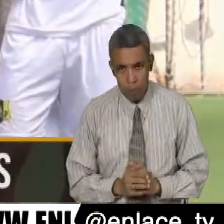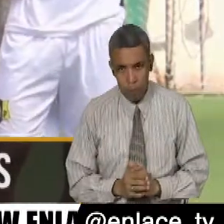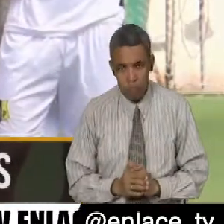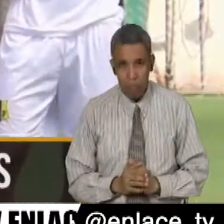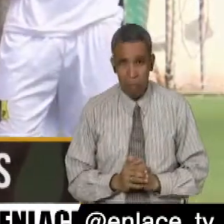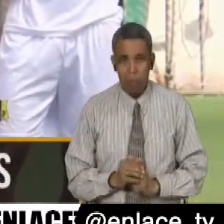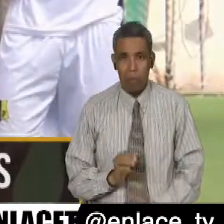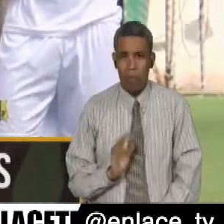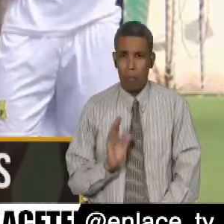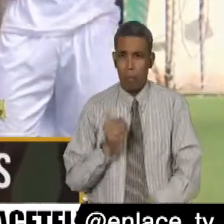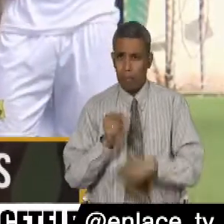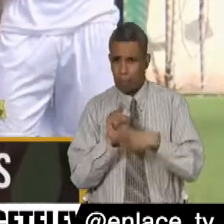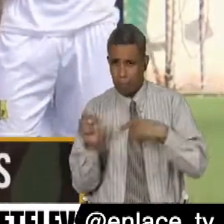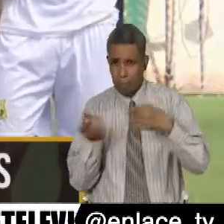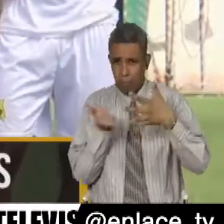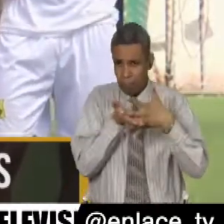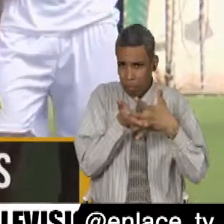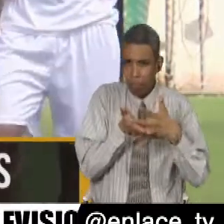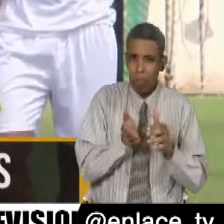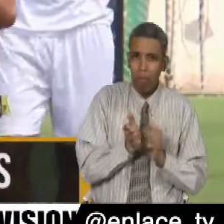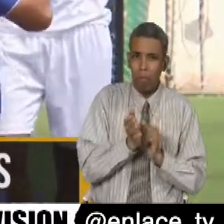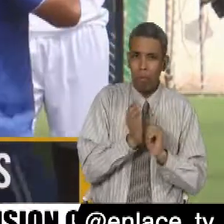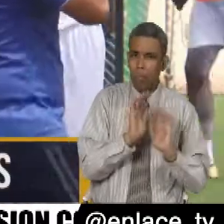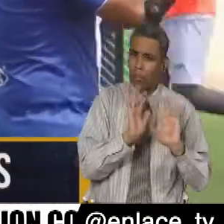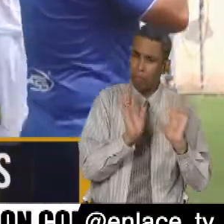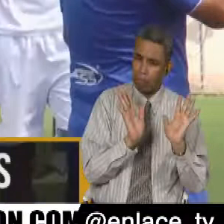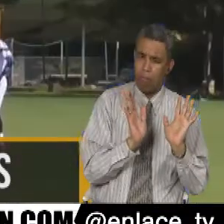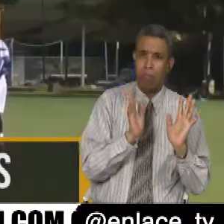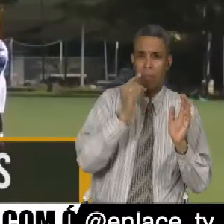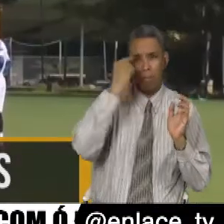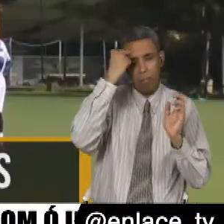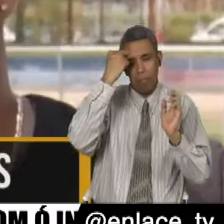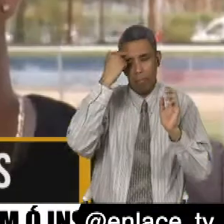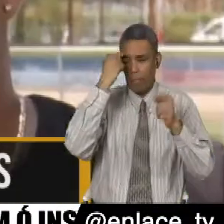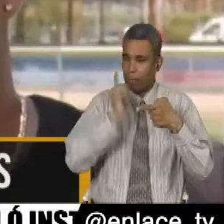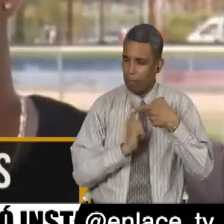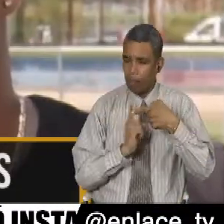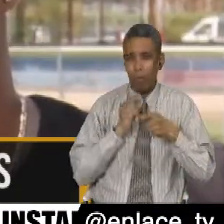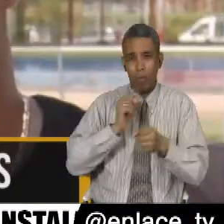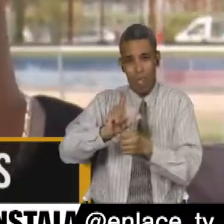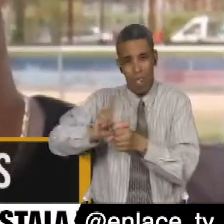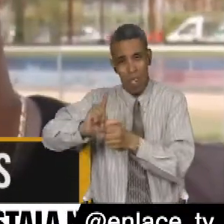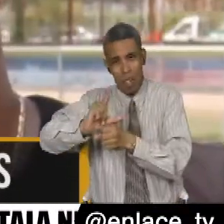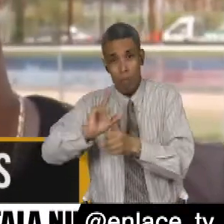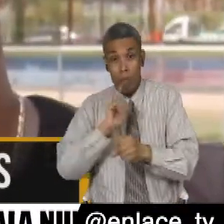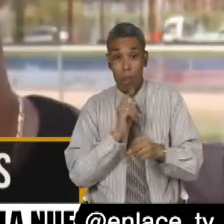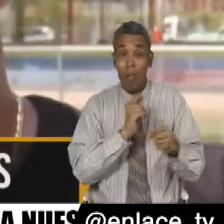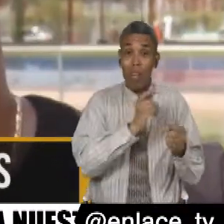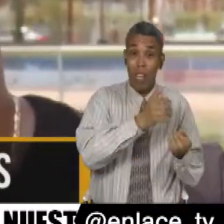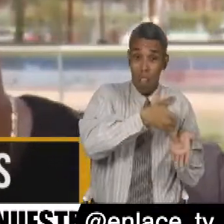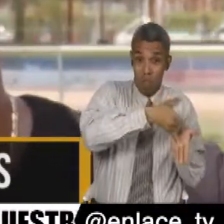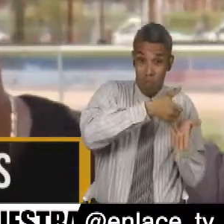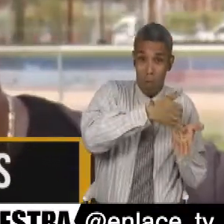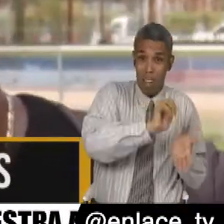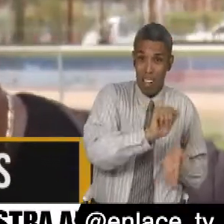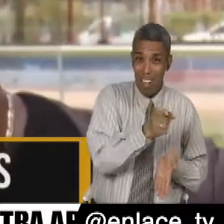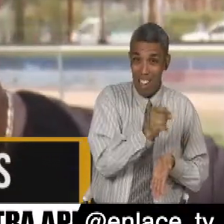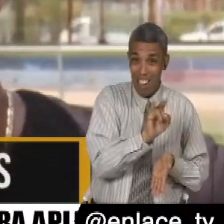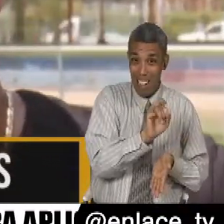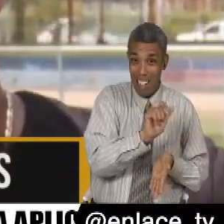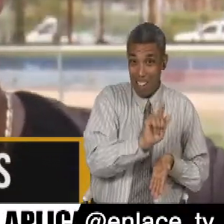semana pero bien mentalizada que en la liga tenemos que darlo todo y en copa dimos un paso importante a la otra fase y